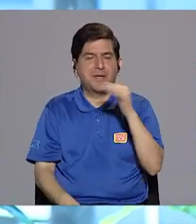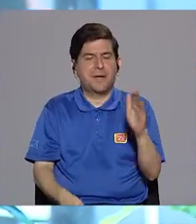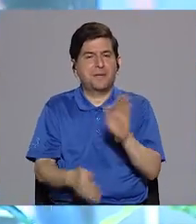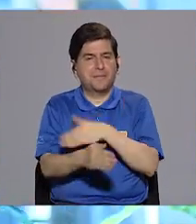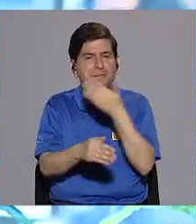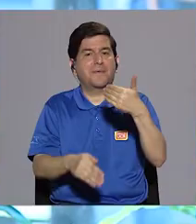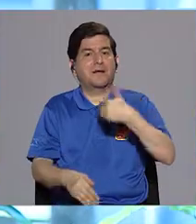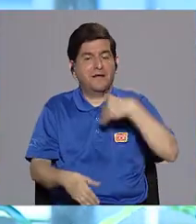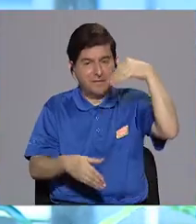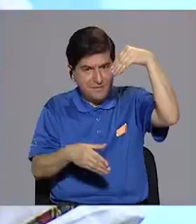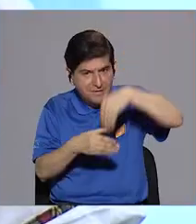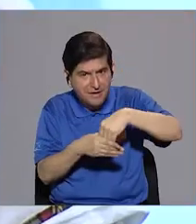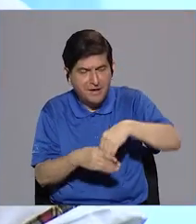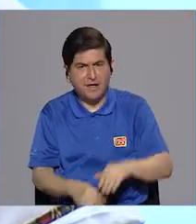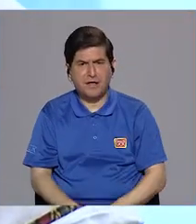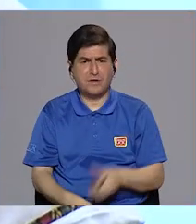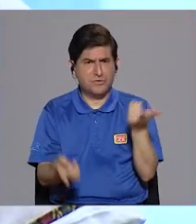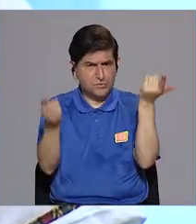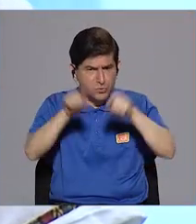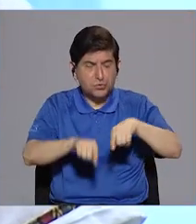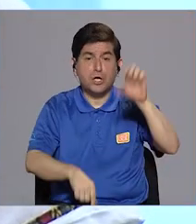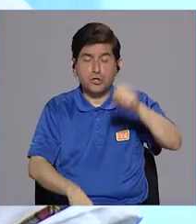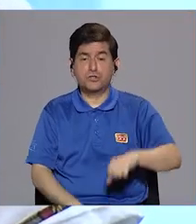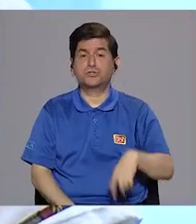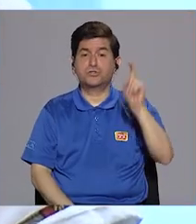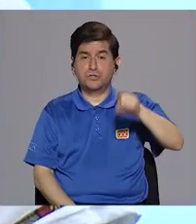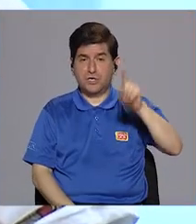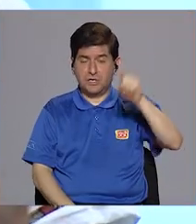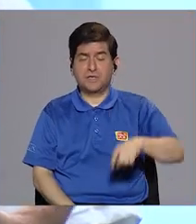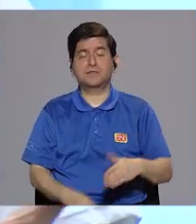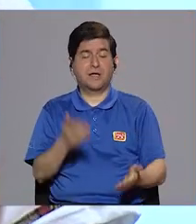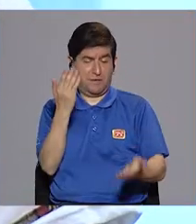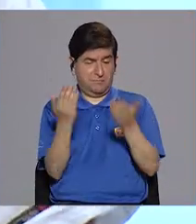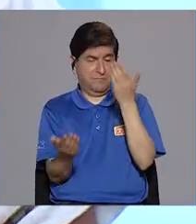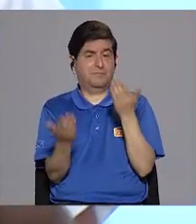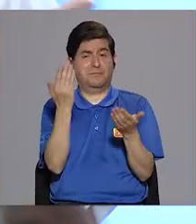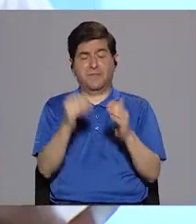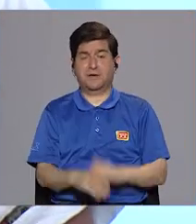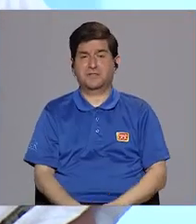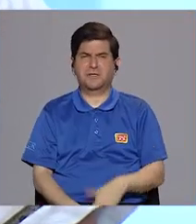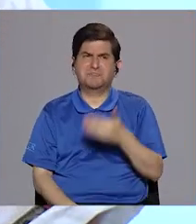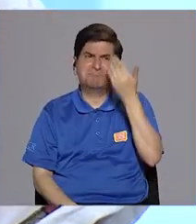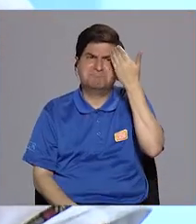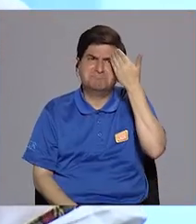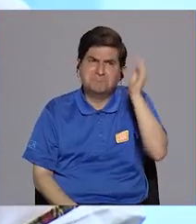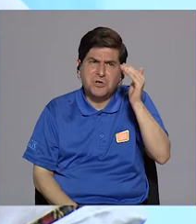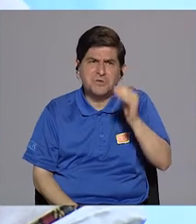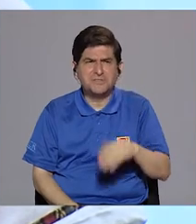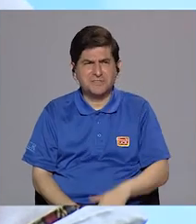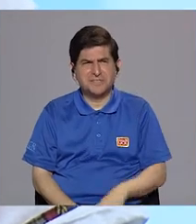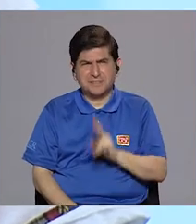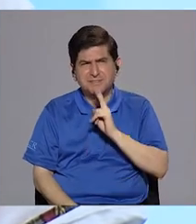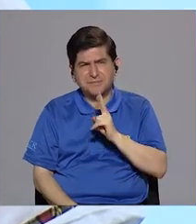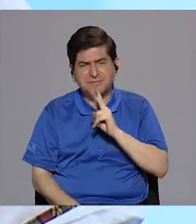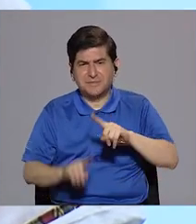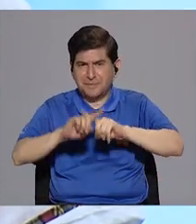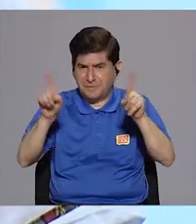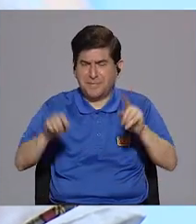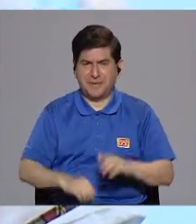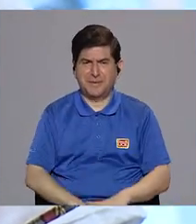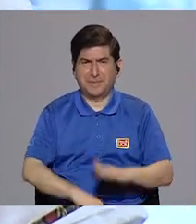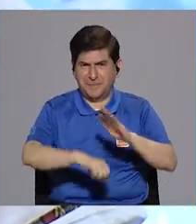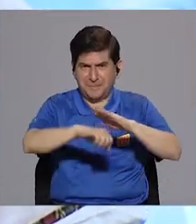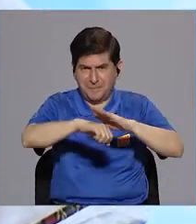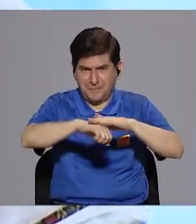mala música. ¿Sucede así? Sí, claro, necesitamos siempre un poco para comparar. Bueno, no sé si necesitamos. Pero fíjese que